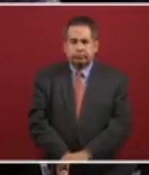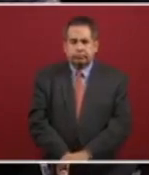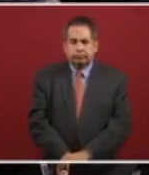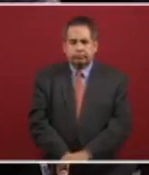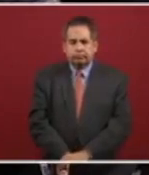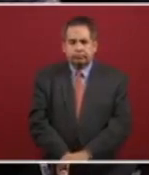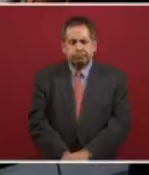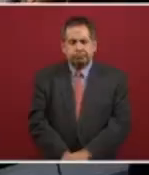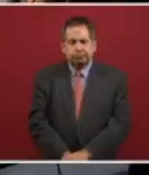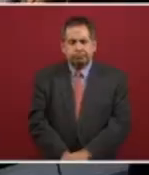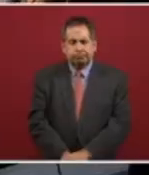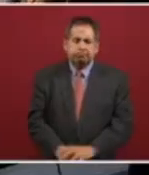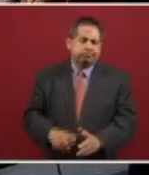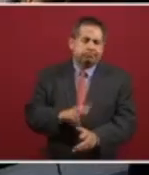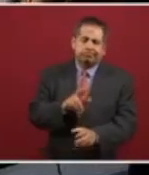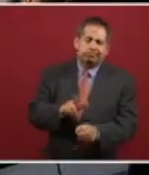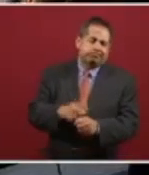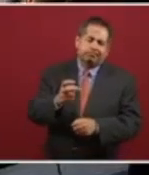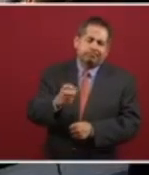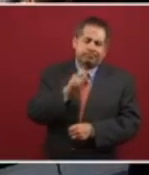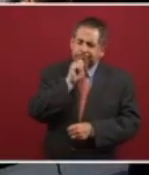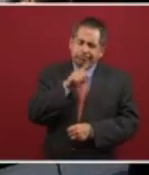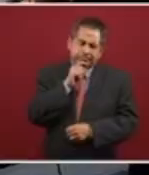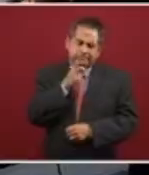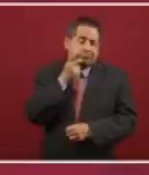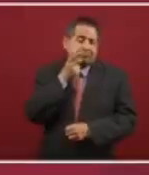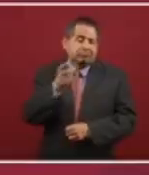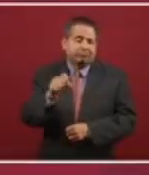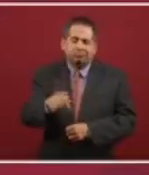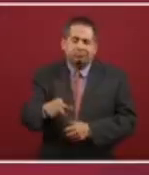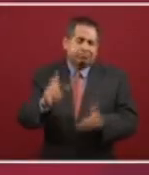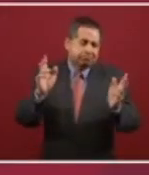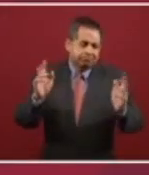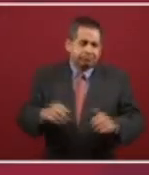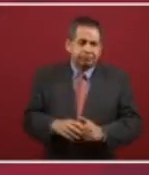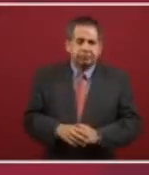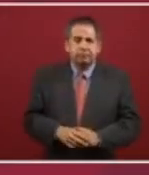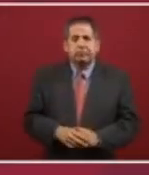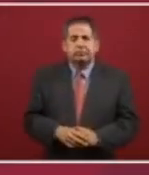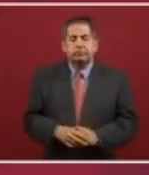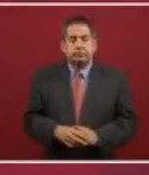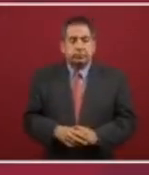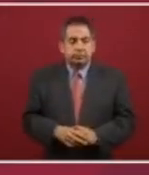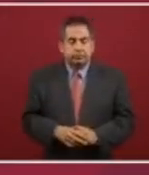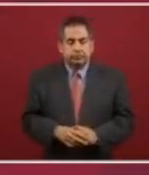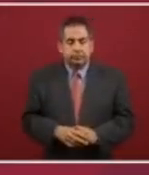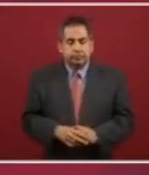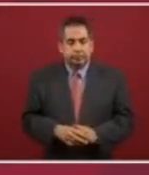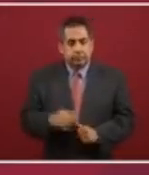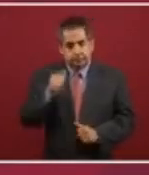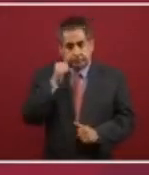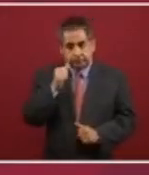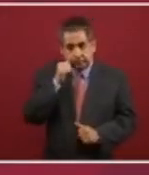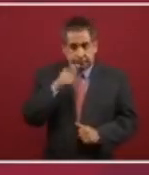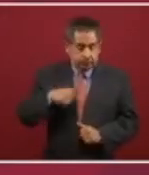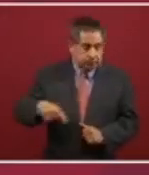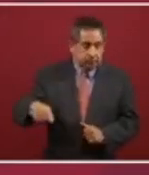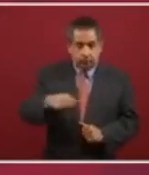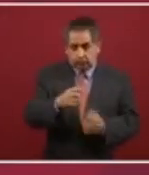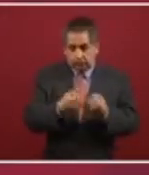gobierno? Es natural que esto suceda porque siempre va a haber en una